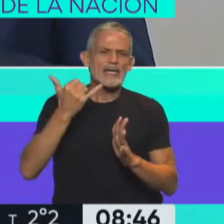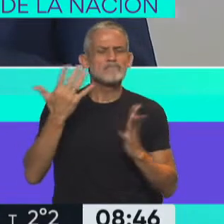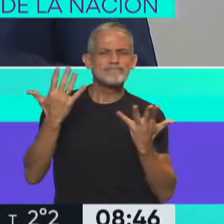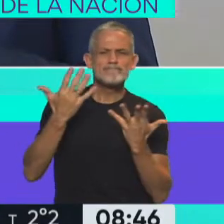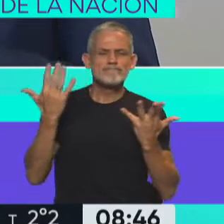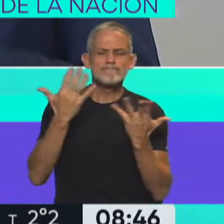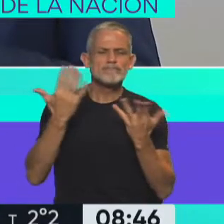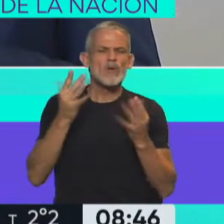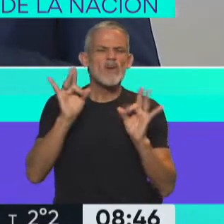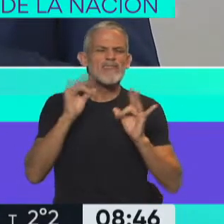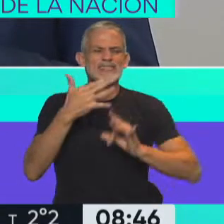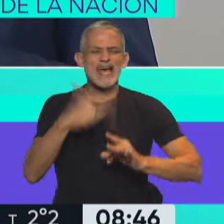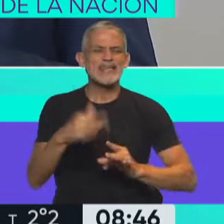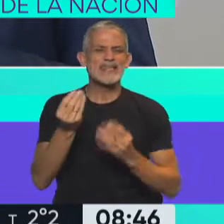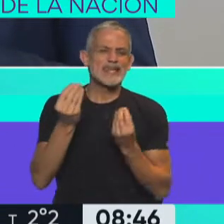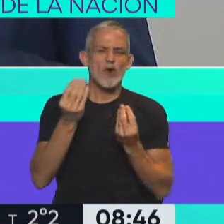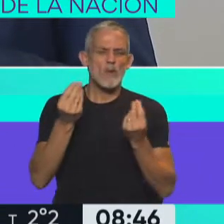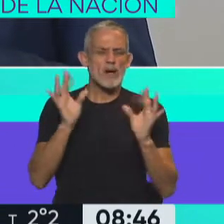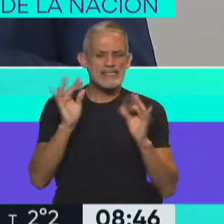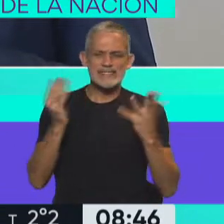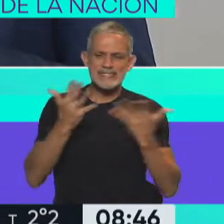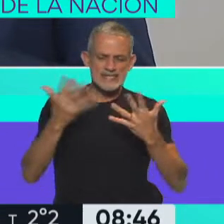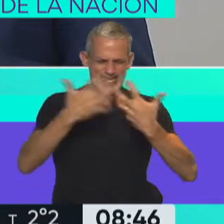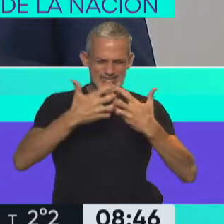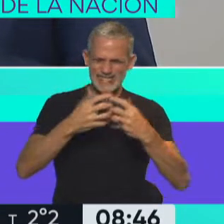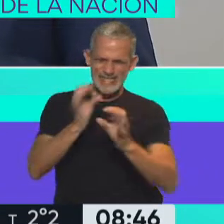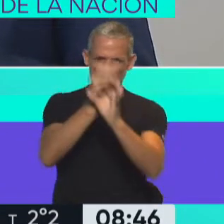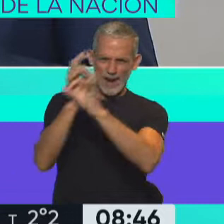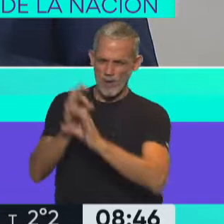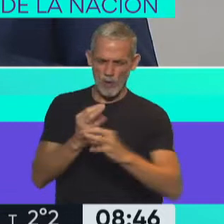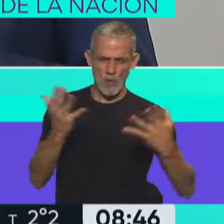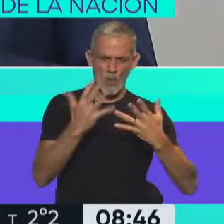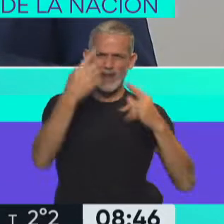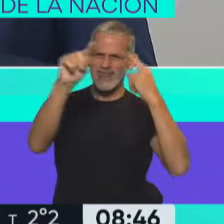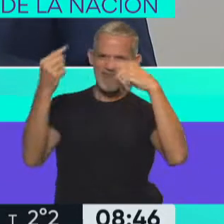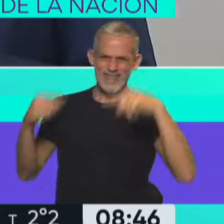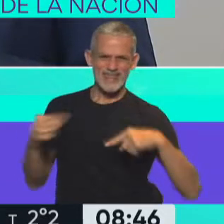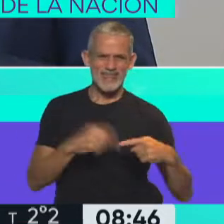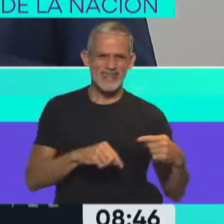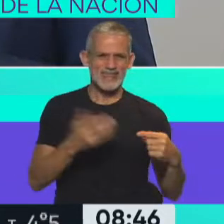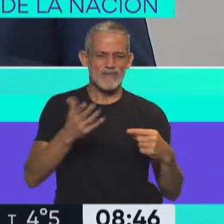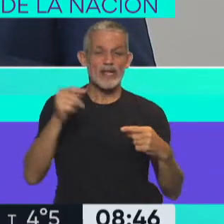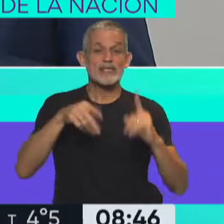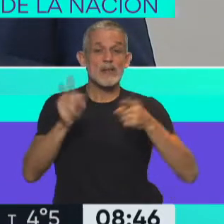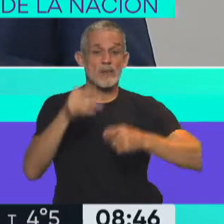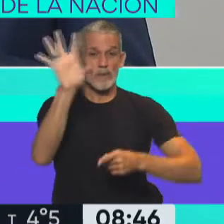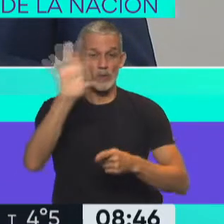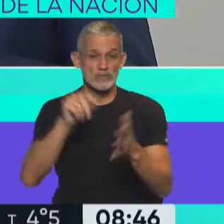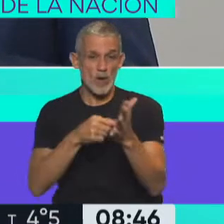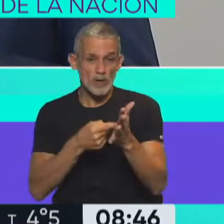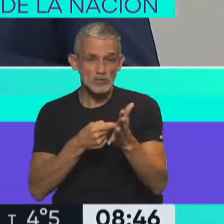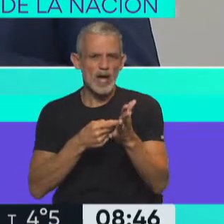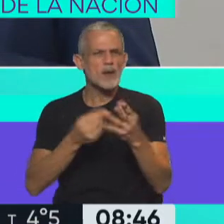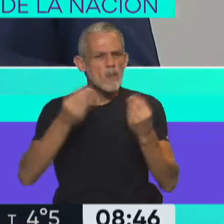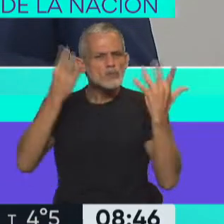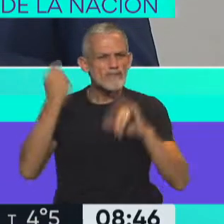la dimensión y la complejidad precisamente del sistema educativo en la República Argentina y en particular también en la provincia de Buenos Aires? Muchas veces se